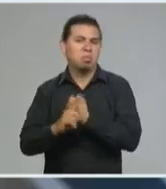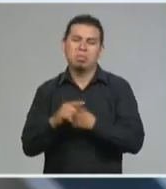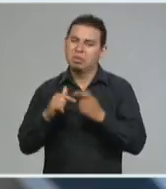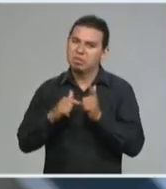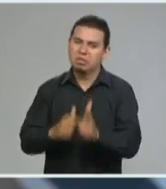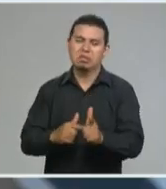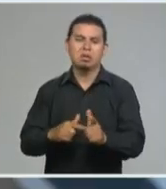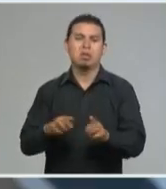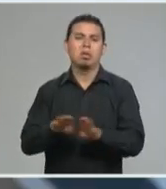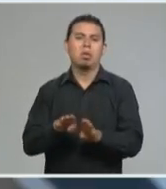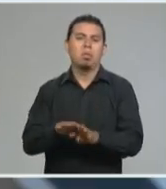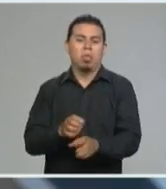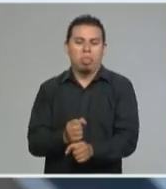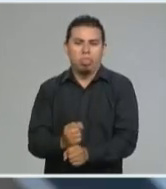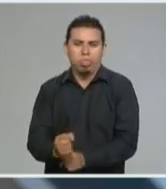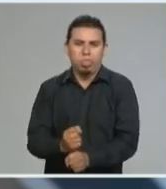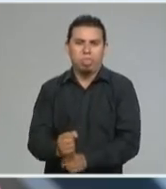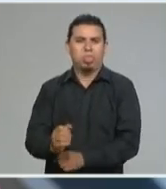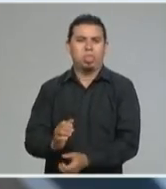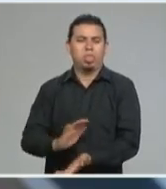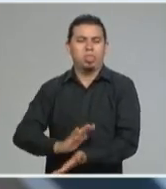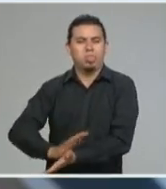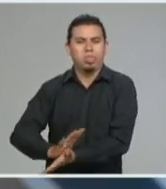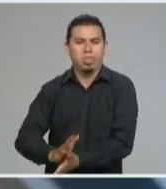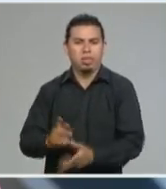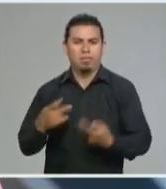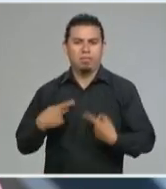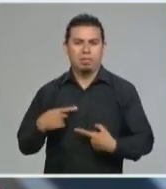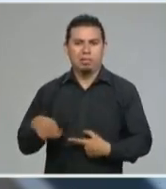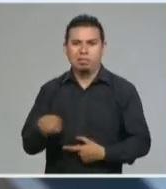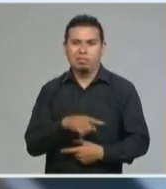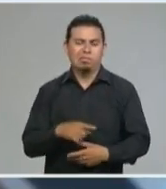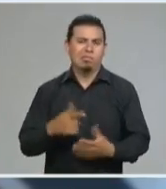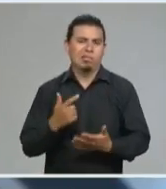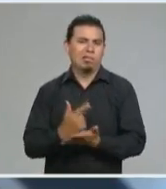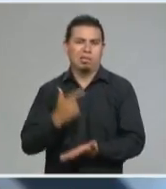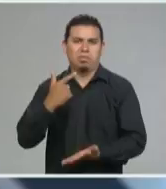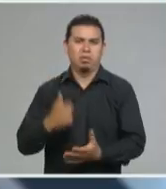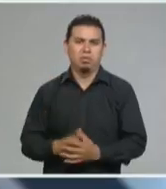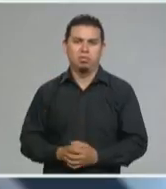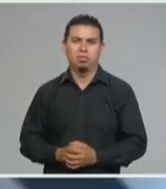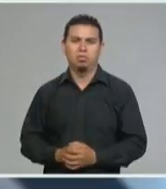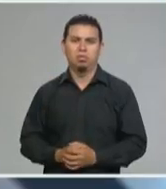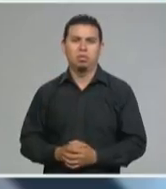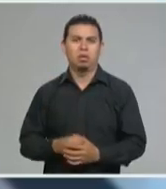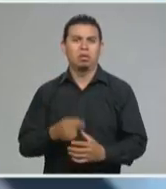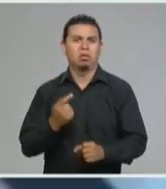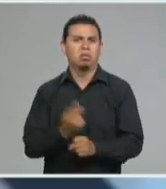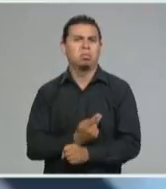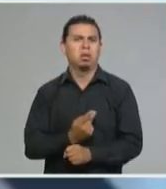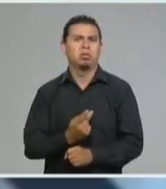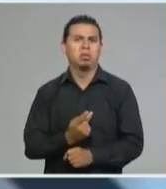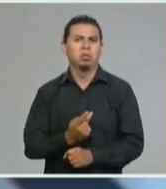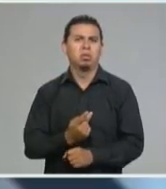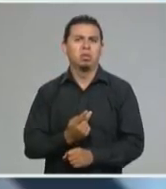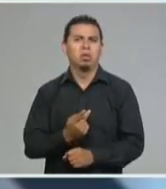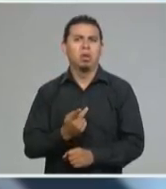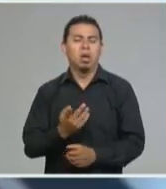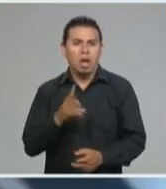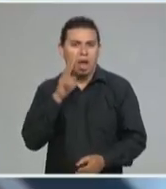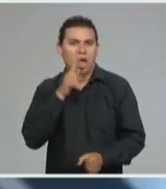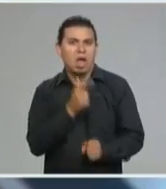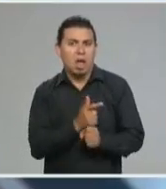una incógnita para la ciudadanía, porque a veces vemos lo que está sucediendo, pero no estamos